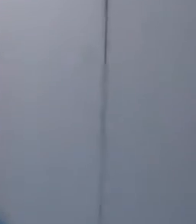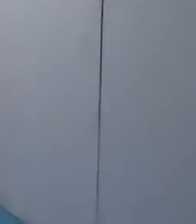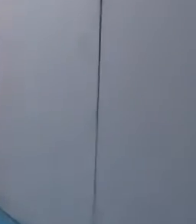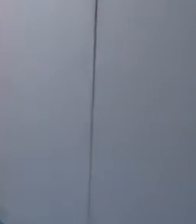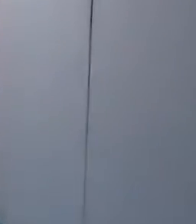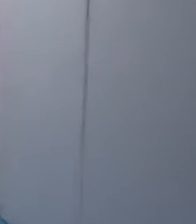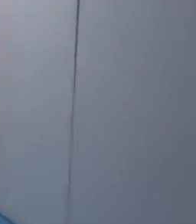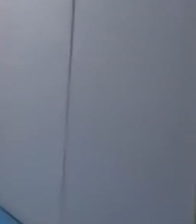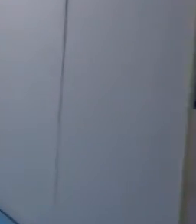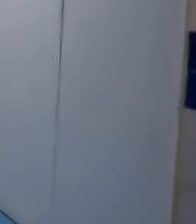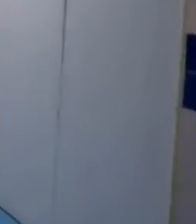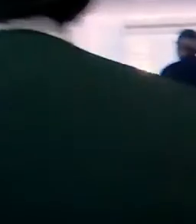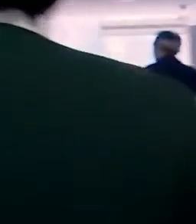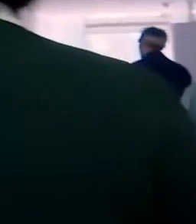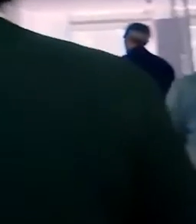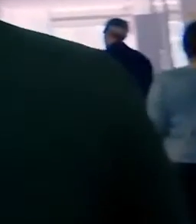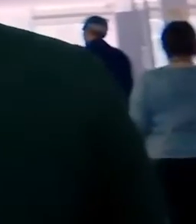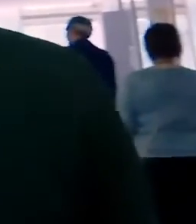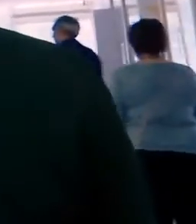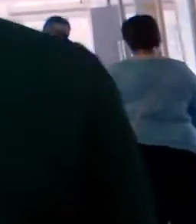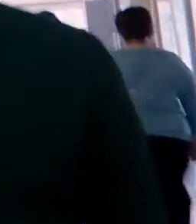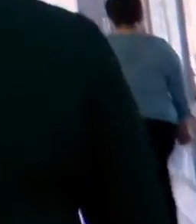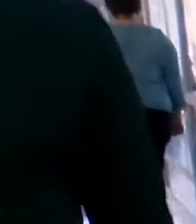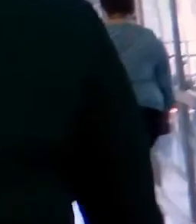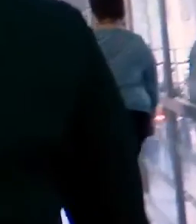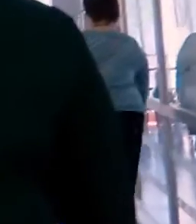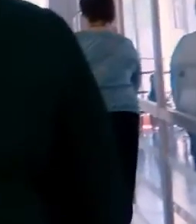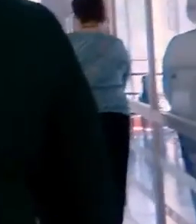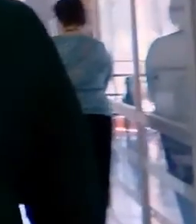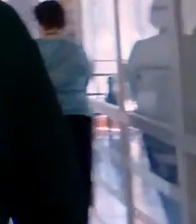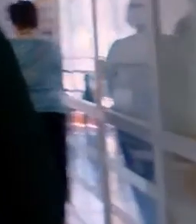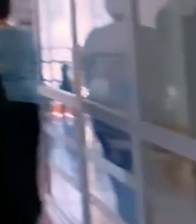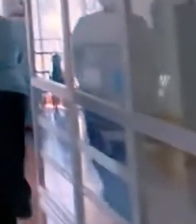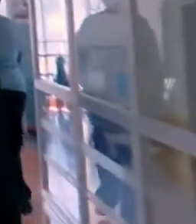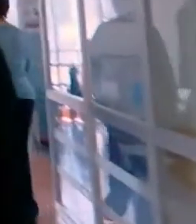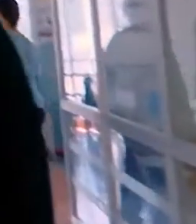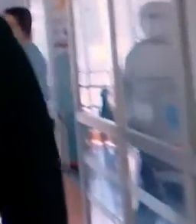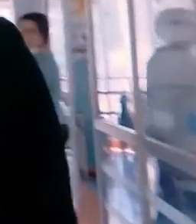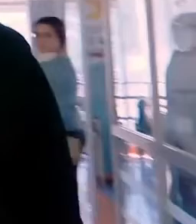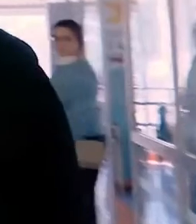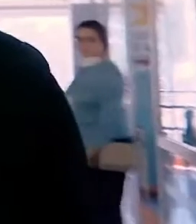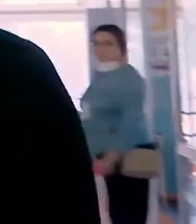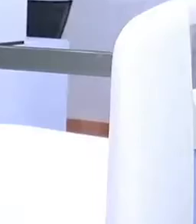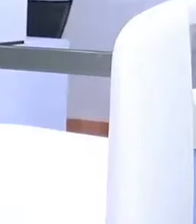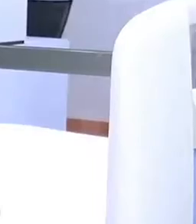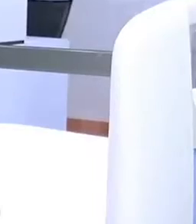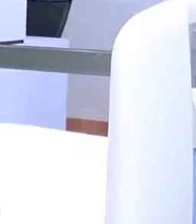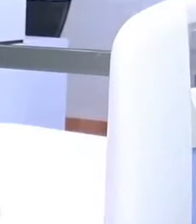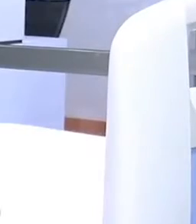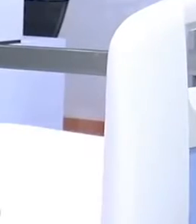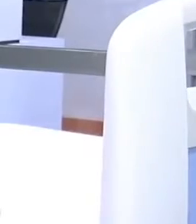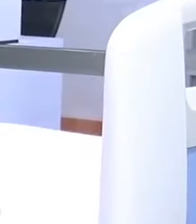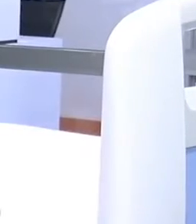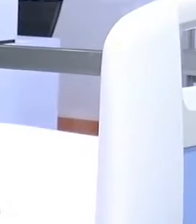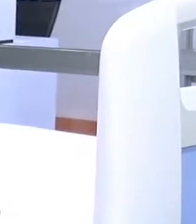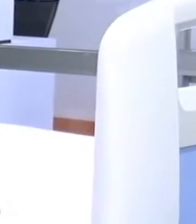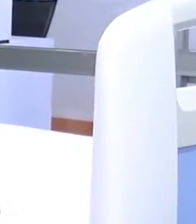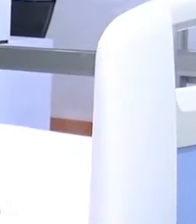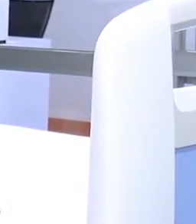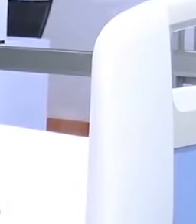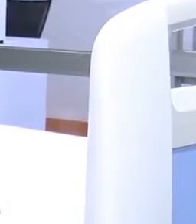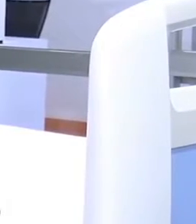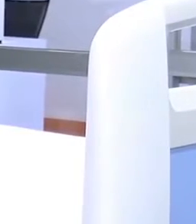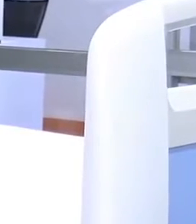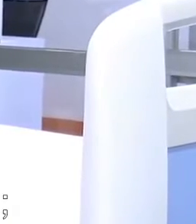prójimo. Yo nací para ser enfermera y hoy que tengo una familia, mis hijos, mi esposo,